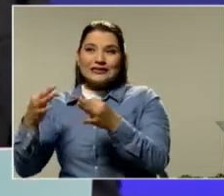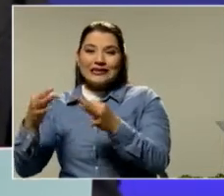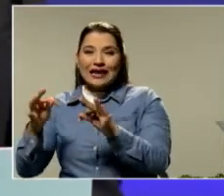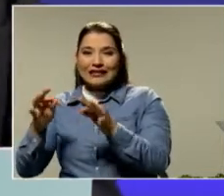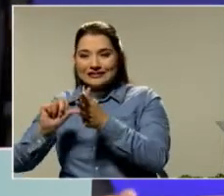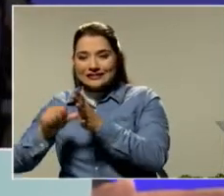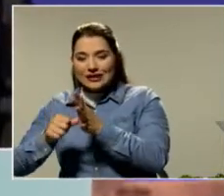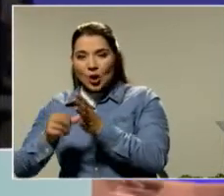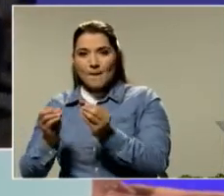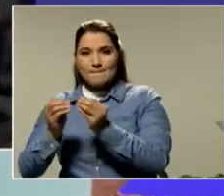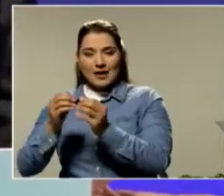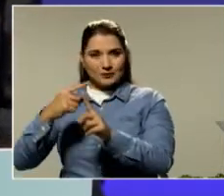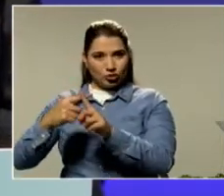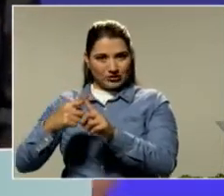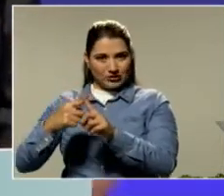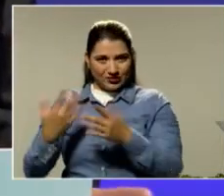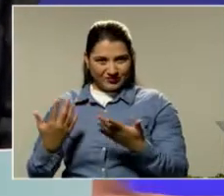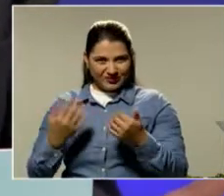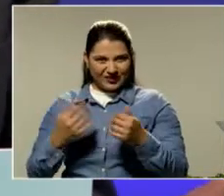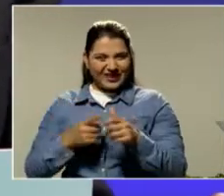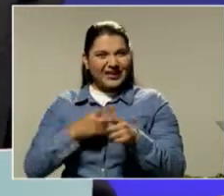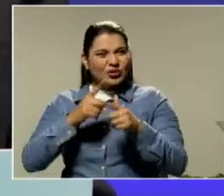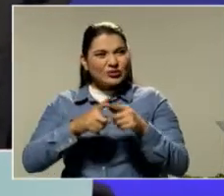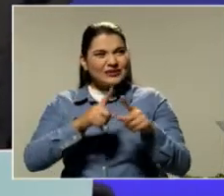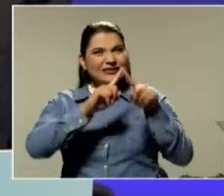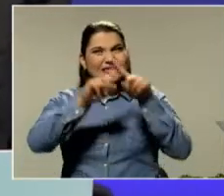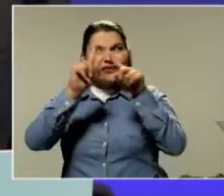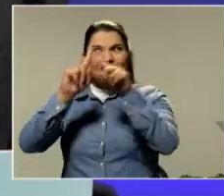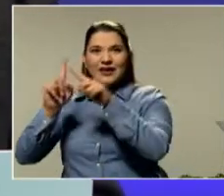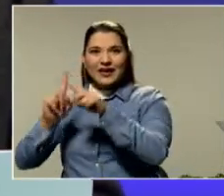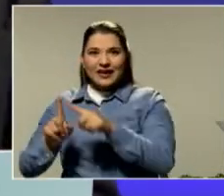Pero lo que yo quisiera decir aquí es que los dos tienen un poco de razón.